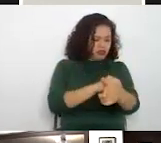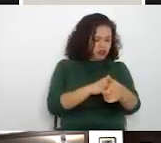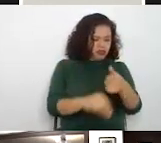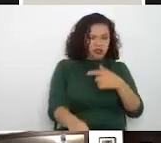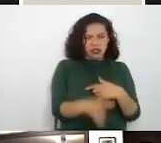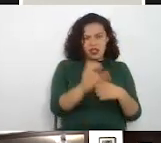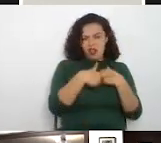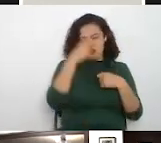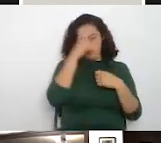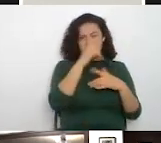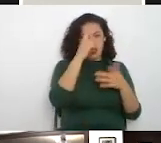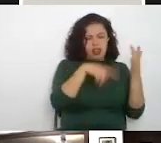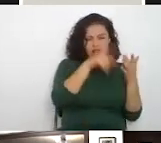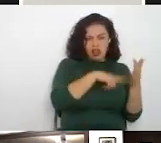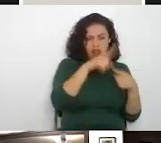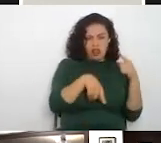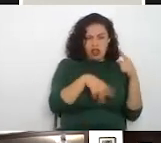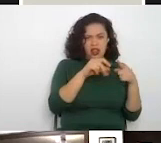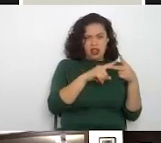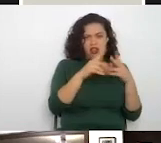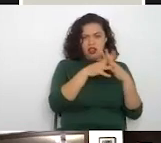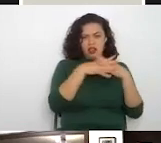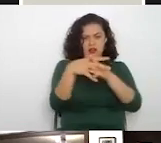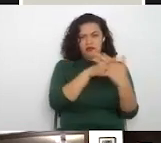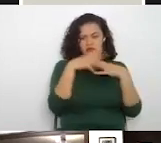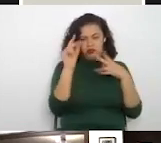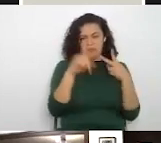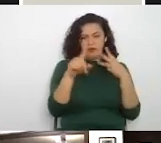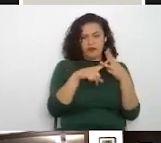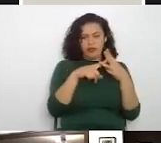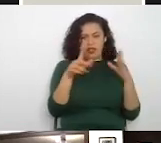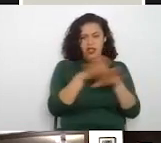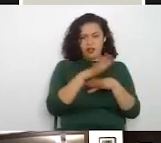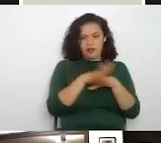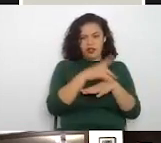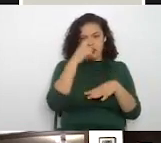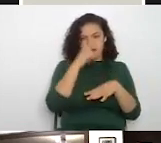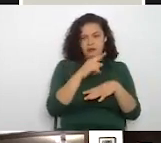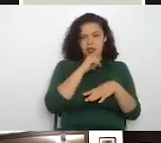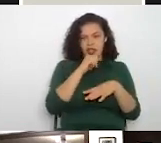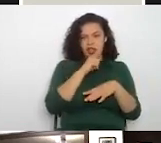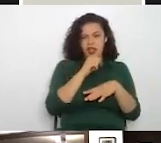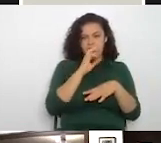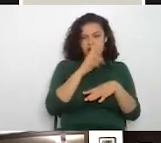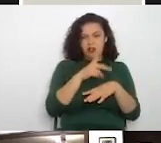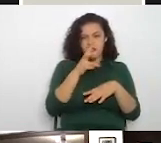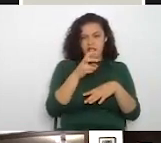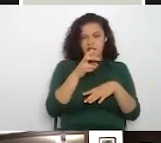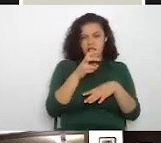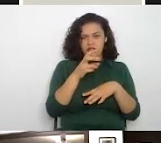ni de eliminarse, ni de combinarse, ni de cambiarse, ni de mejorarse. Se mantiene como